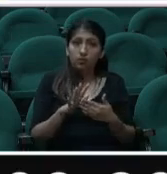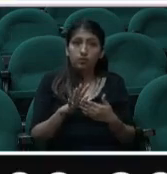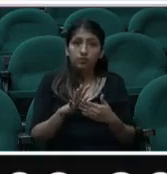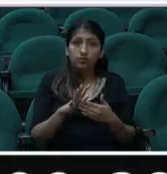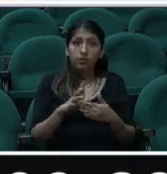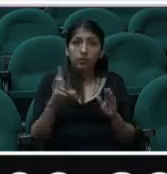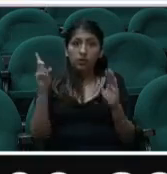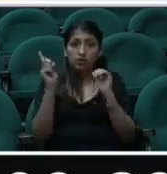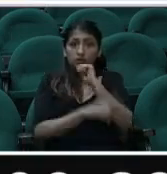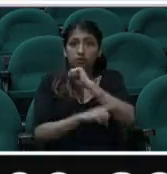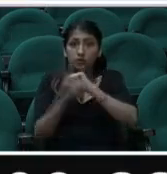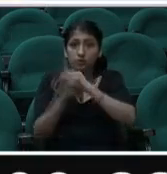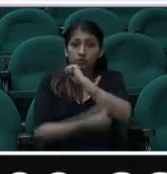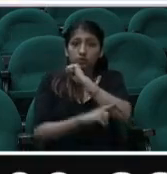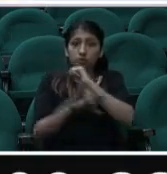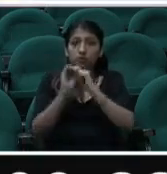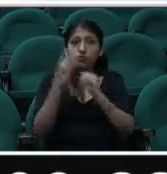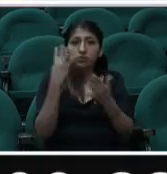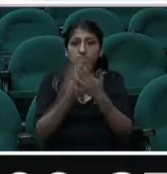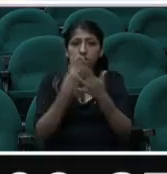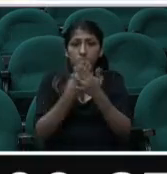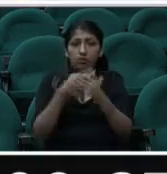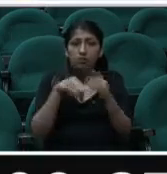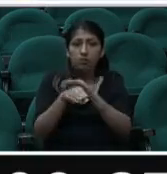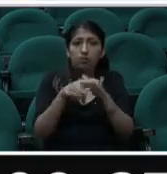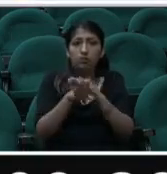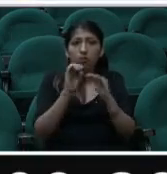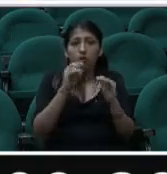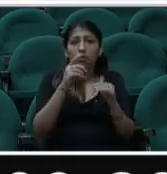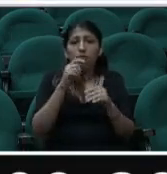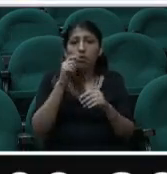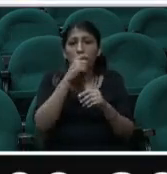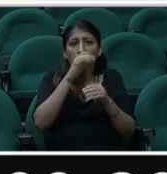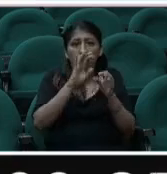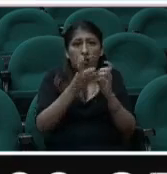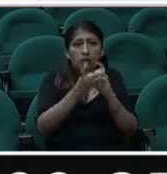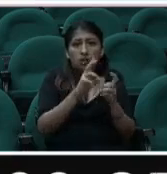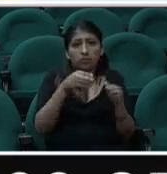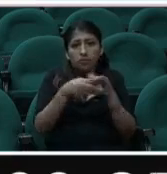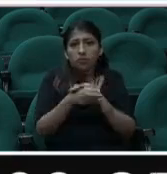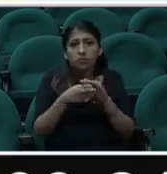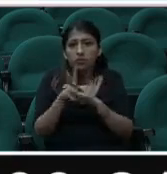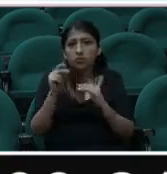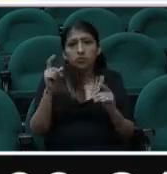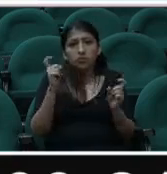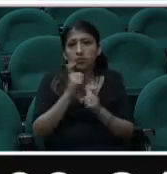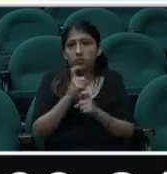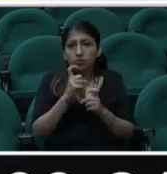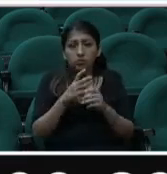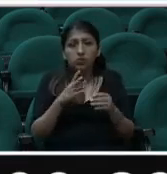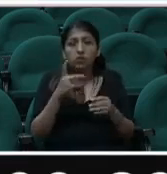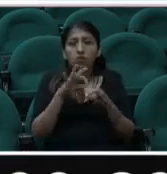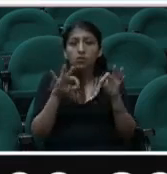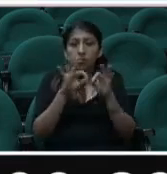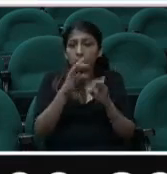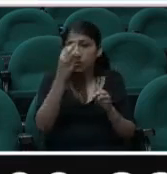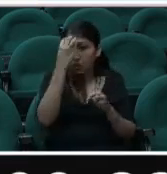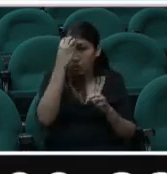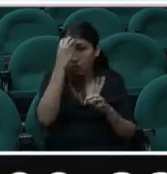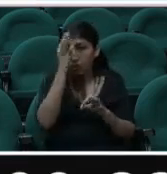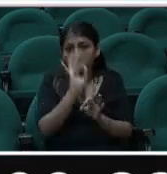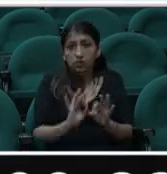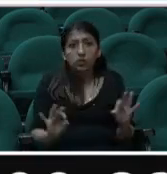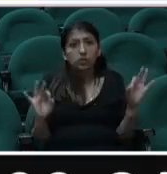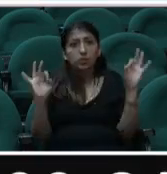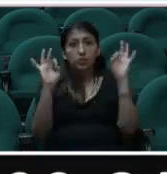sancionar o llenar las cárceles o llenar los centros de rehabilitación creemos firmemente que la educación es